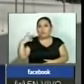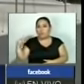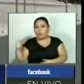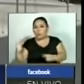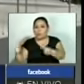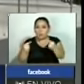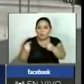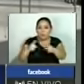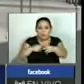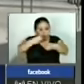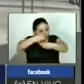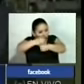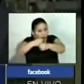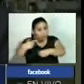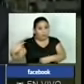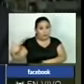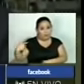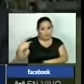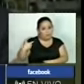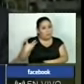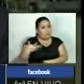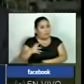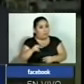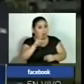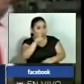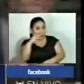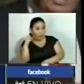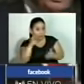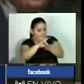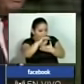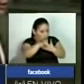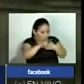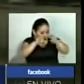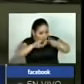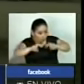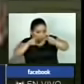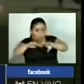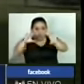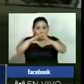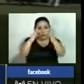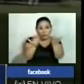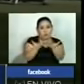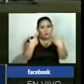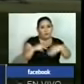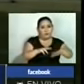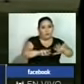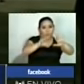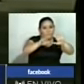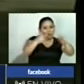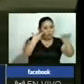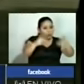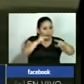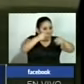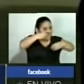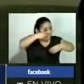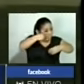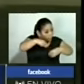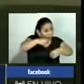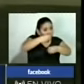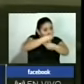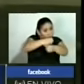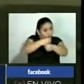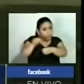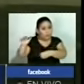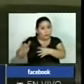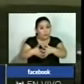en la carrera por la vacuna. Hay más de 100 proyectos de investigación en todo el mundo, 8 de los cuales están realizando ya ensayos clínicos en